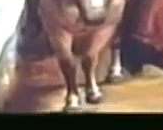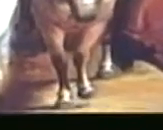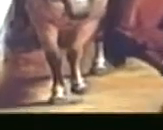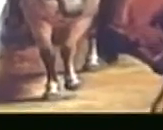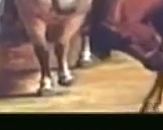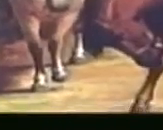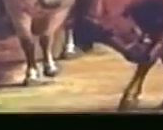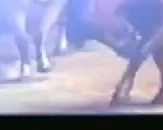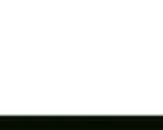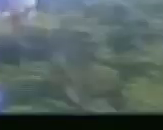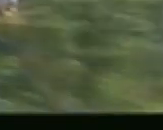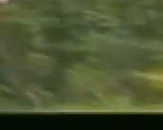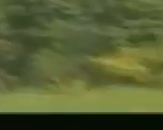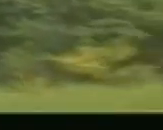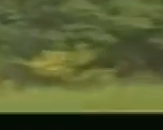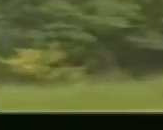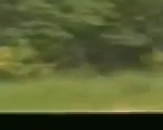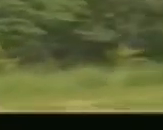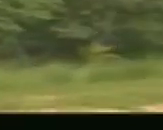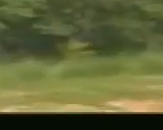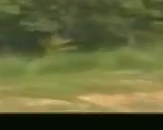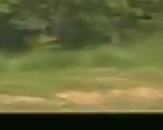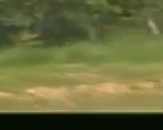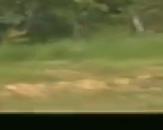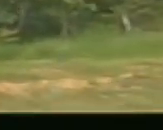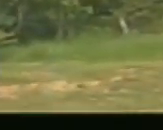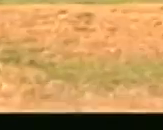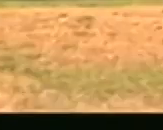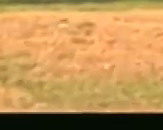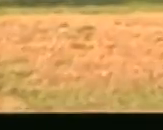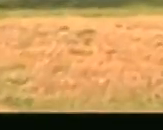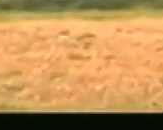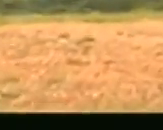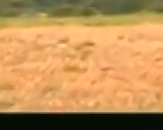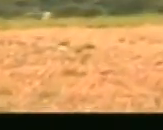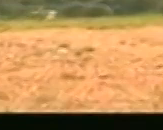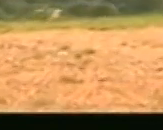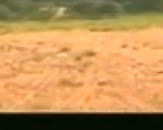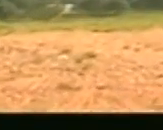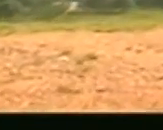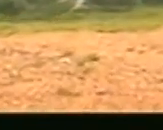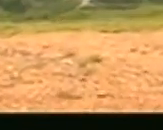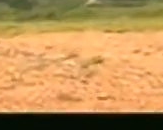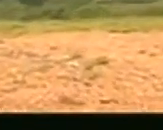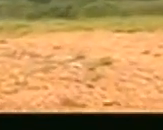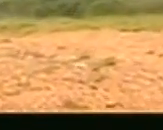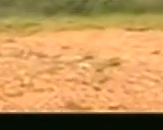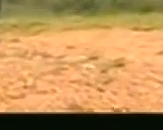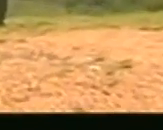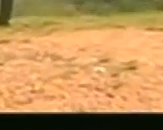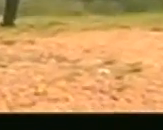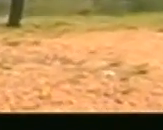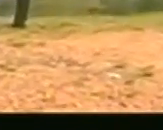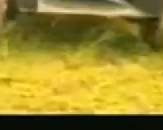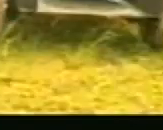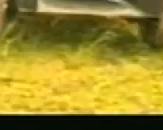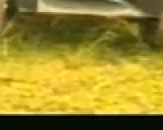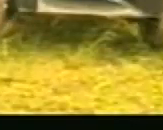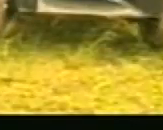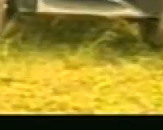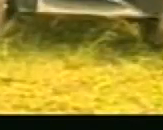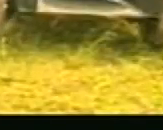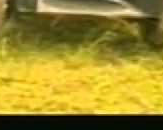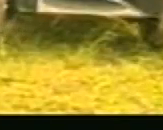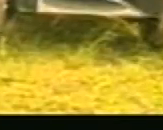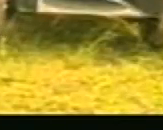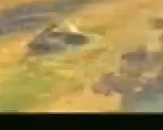imperio de Castilla. No podemos permitir que se vuelvan a cerrar los portones de la independencia.